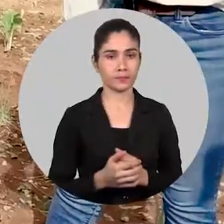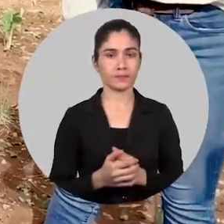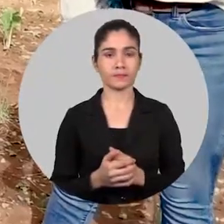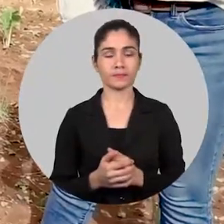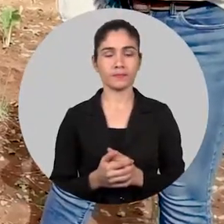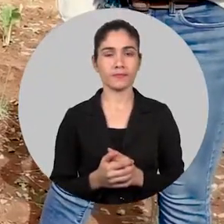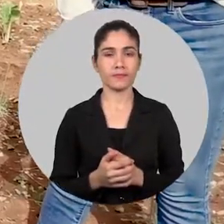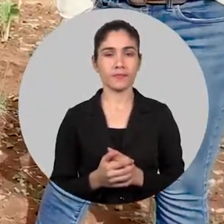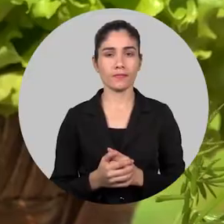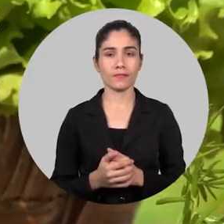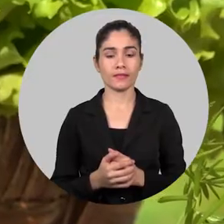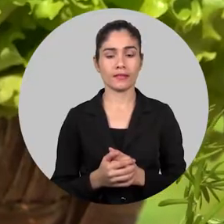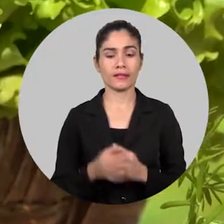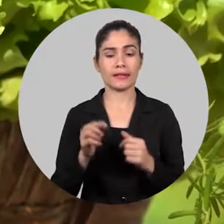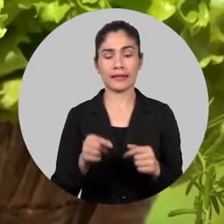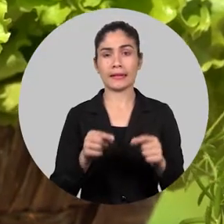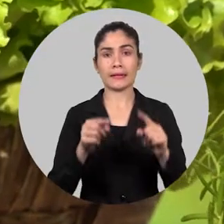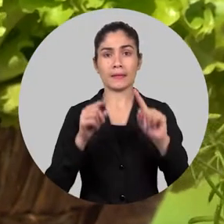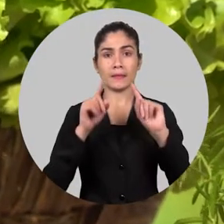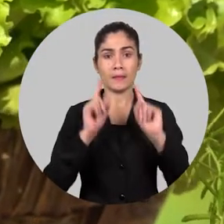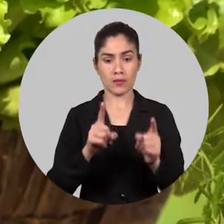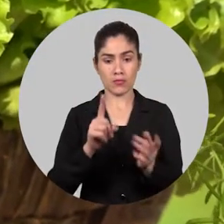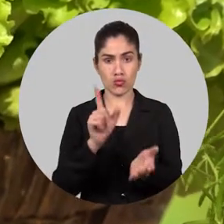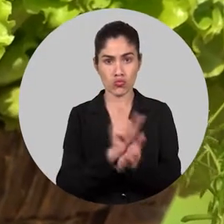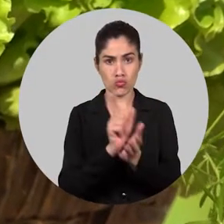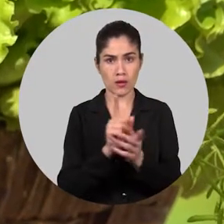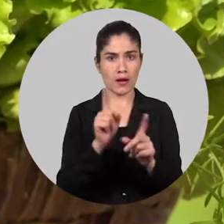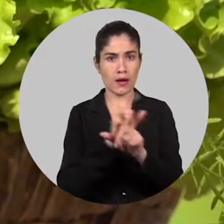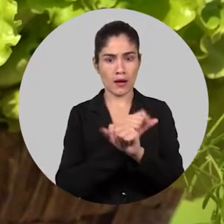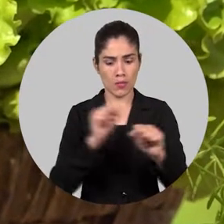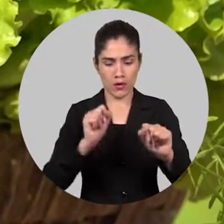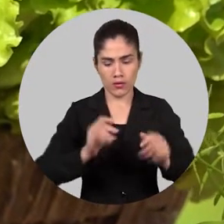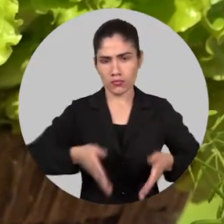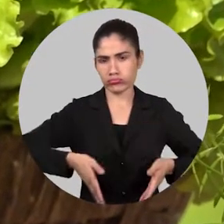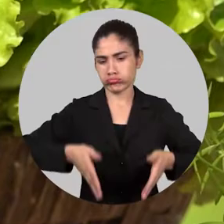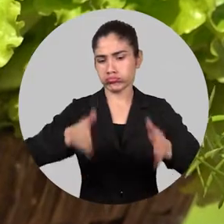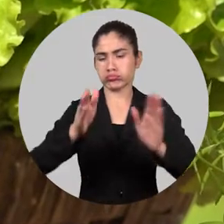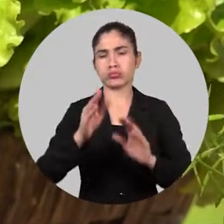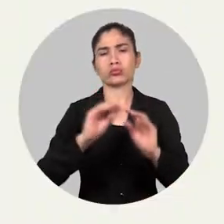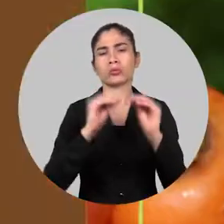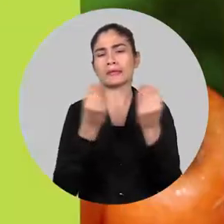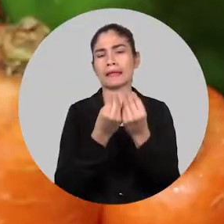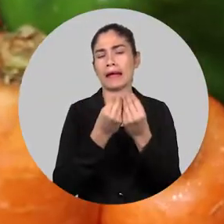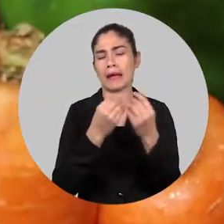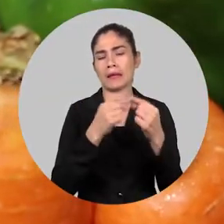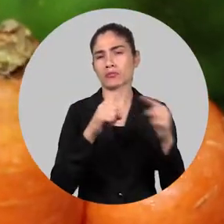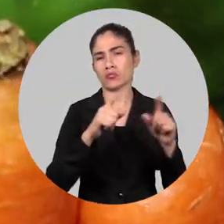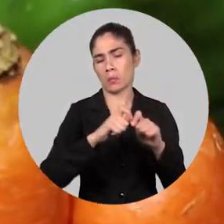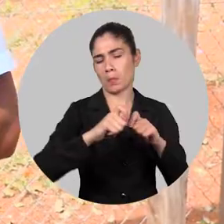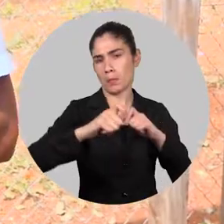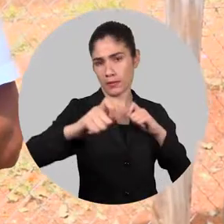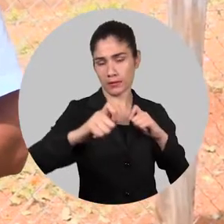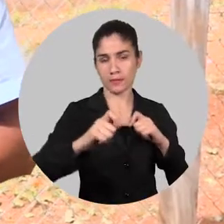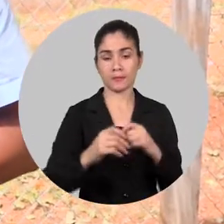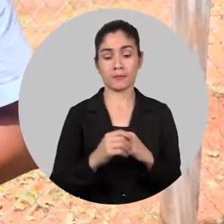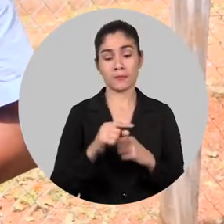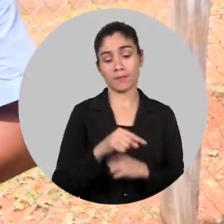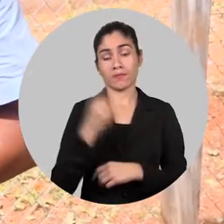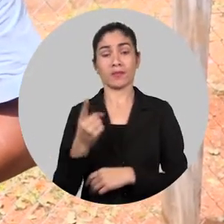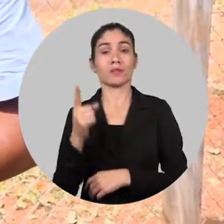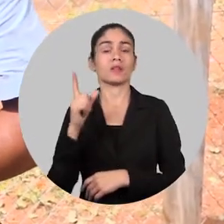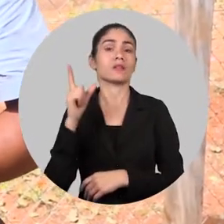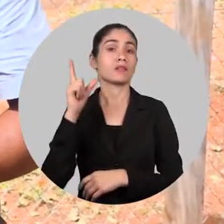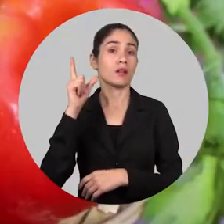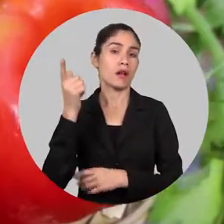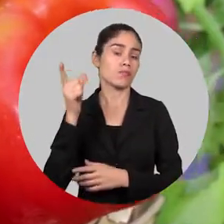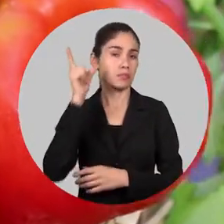Ya medida a 16 plantas y 14 m² la lechuga. En caso de locote sí